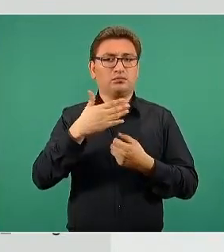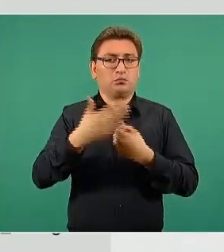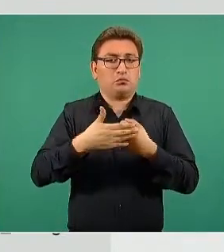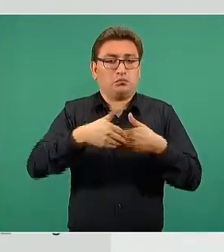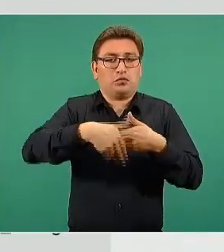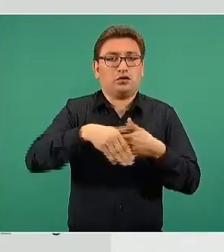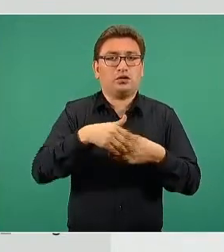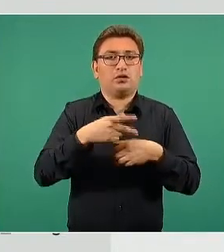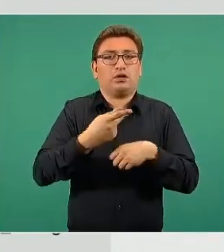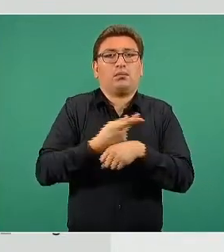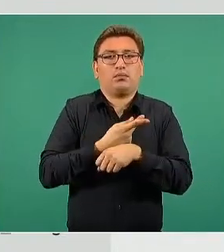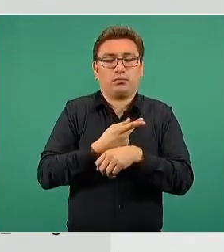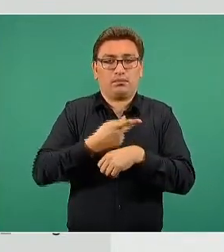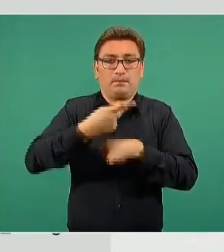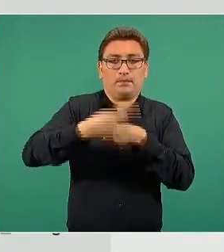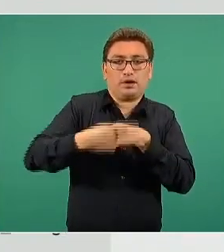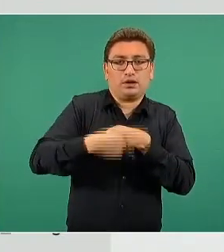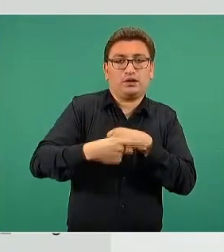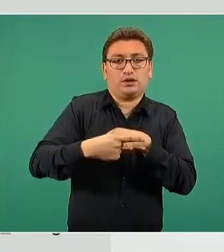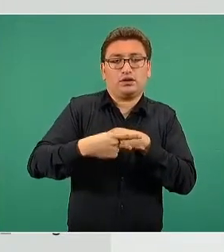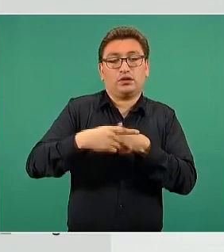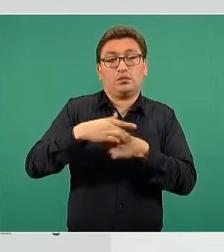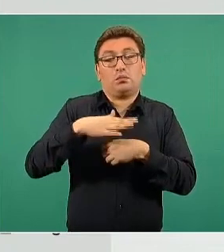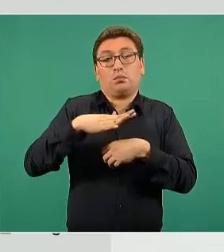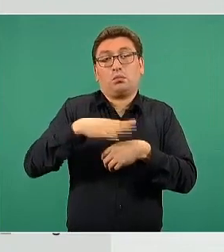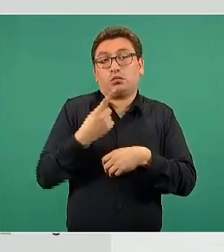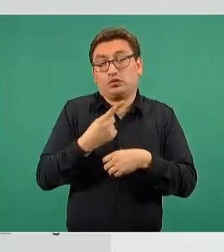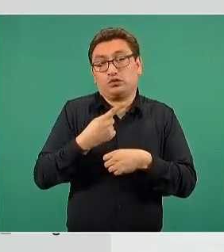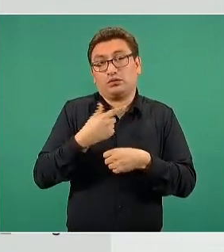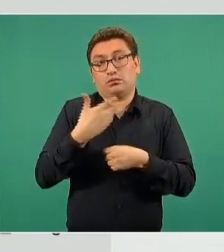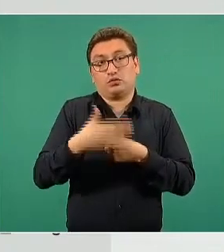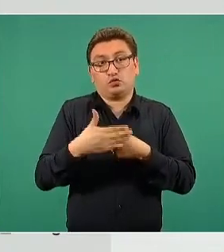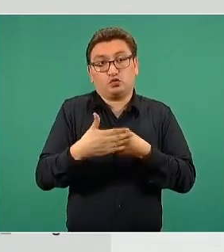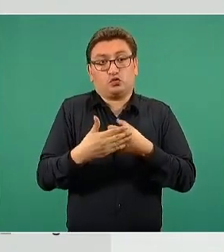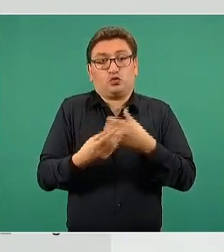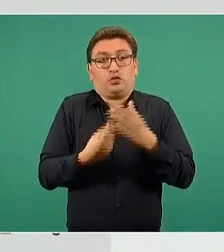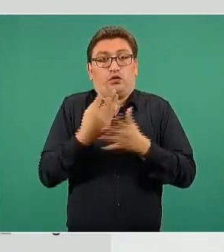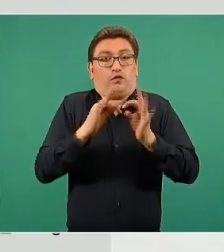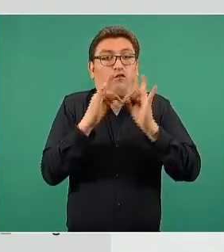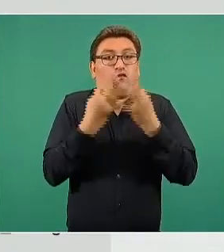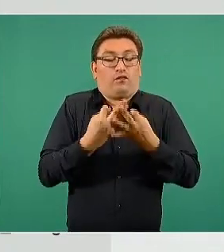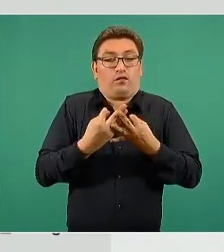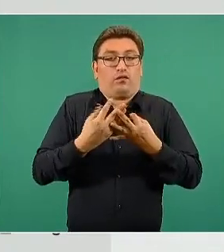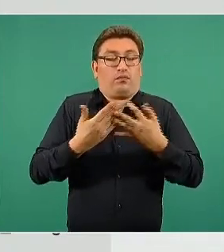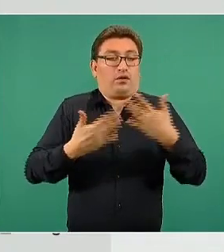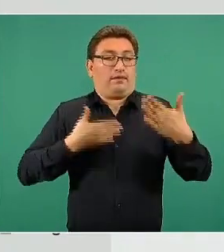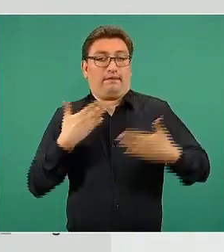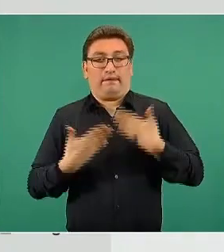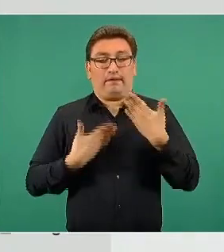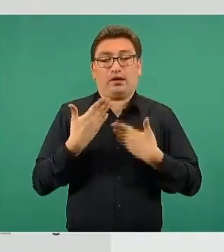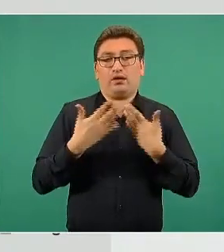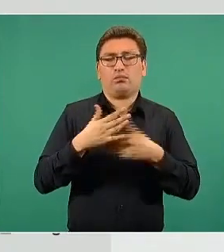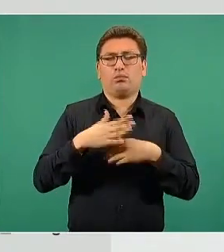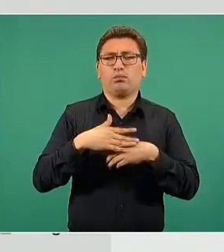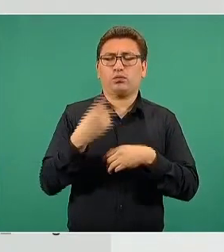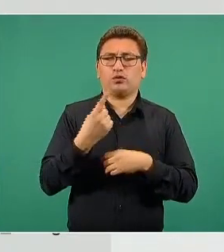riesgos en esta, pues digamos, nueva versión, ¿no?, de esa celebración, a partir de